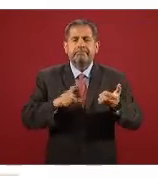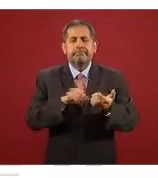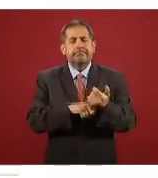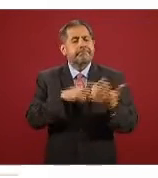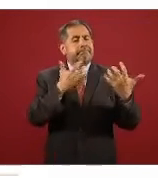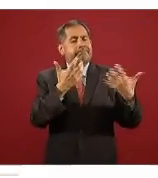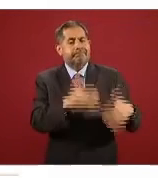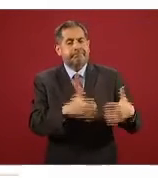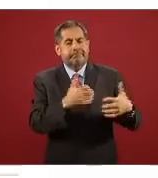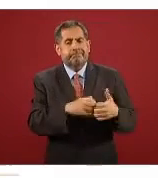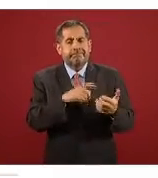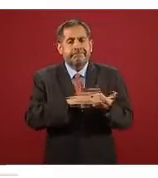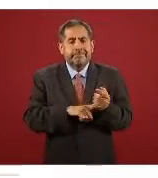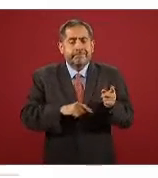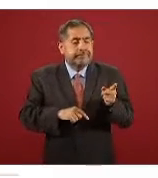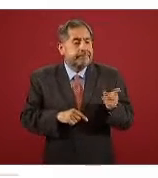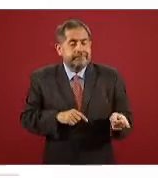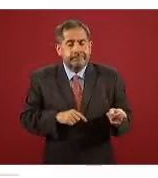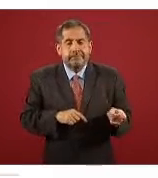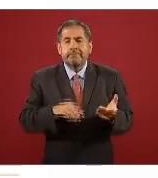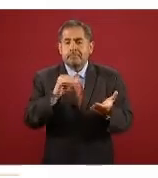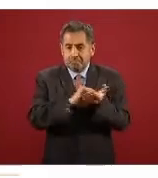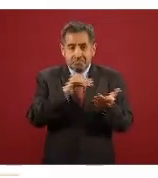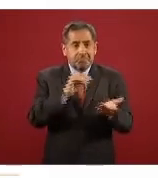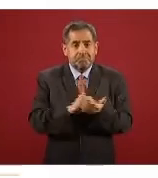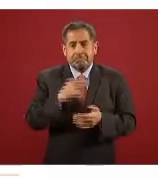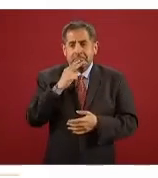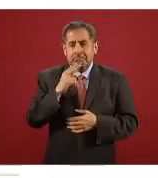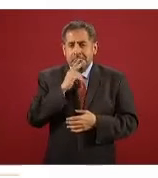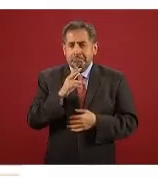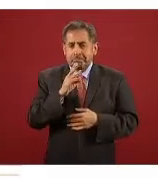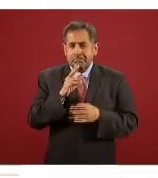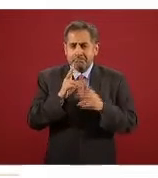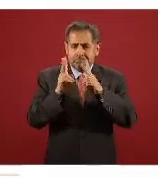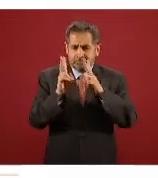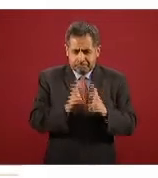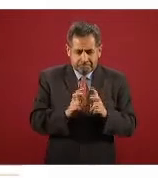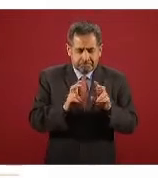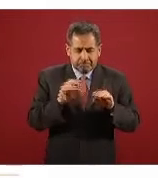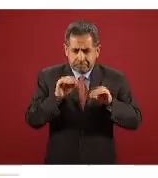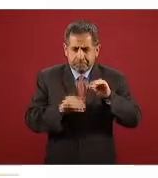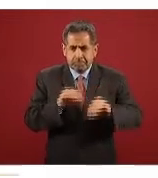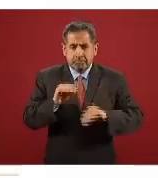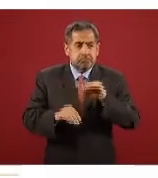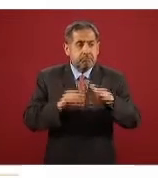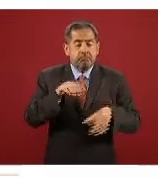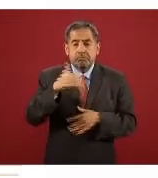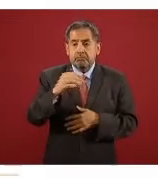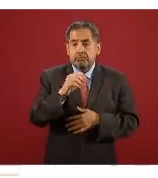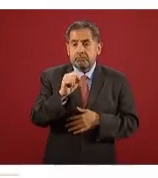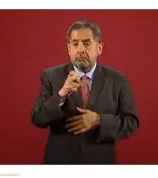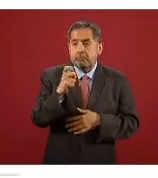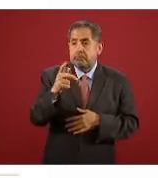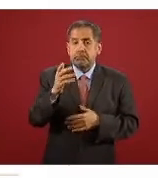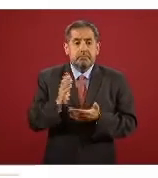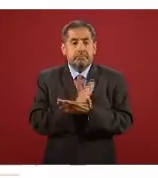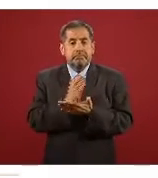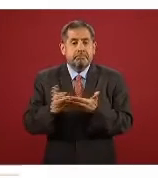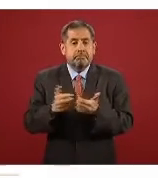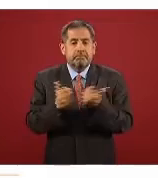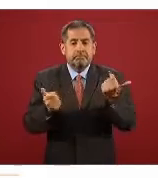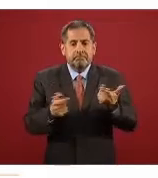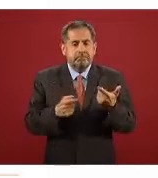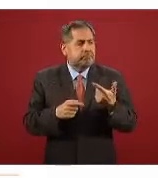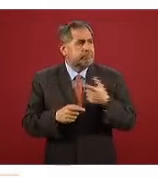que finalmente siguió utilizando el software más allá de las propias instalaciones de la Secretaría de la Seguridad Pública, es decir, se trasladó un